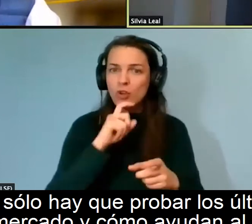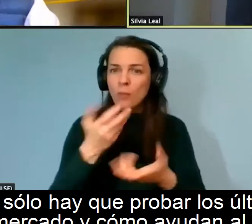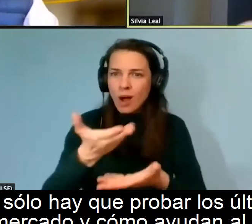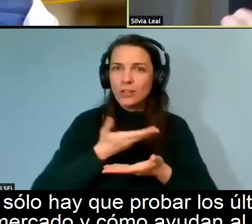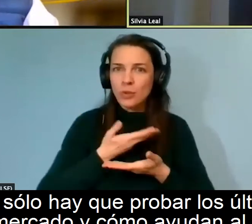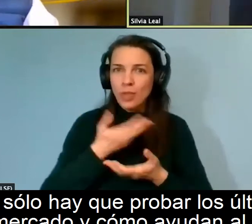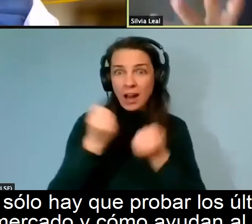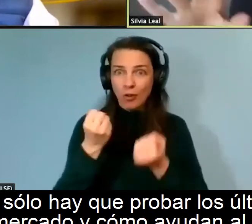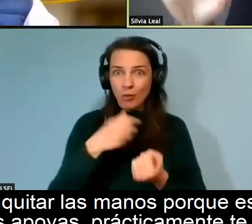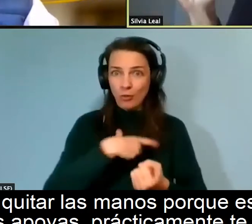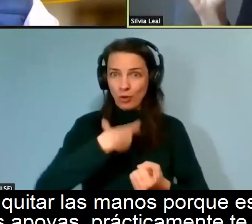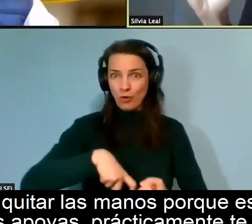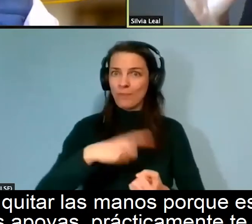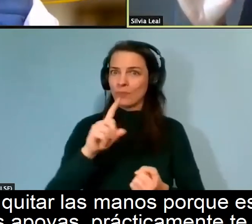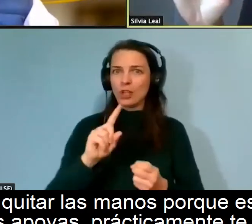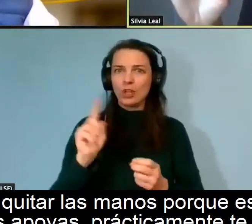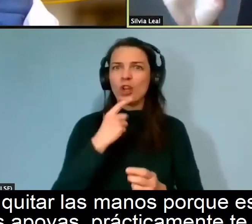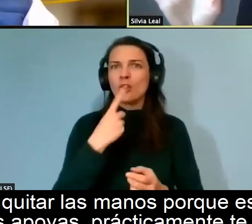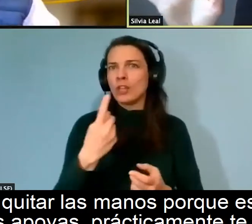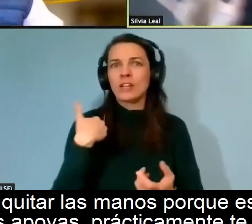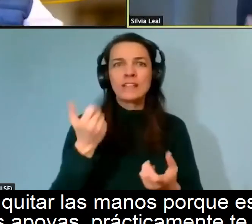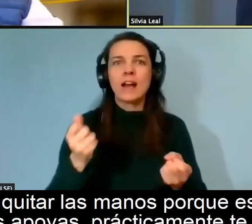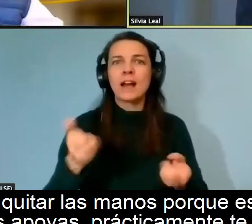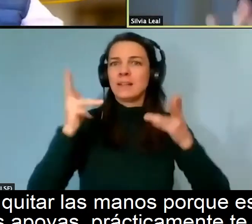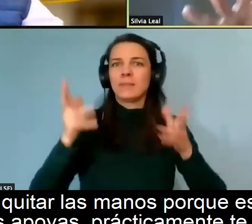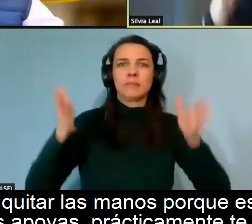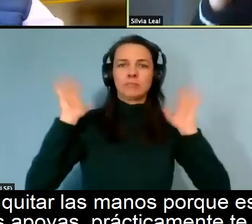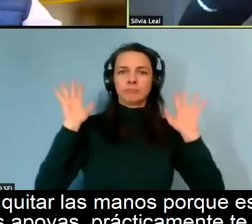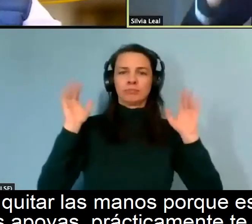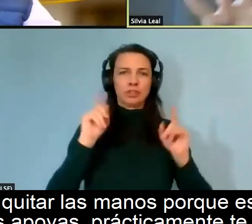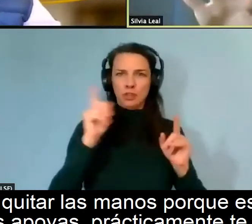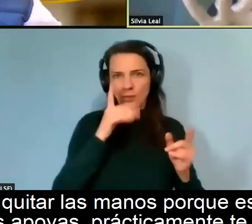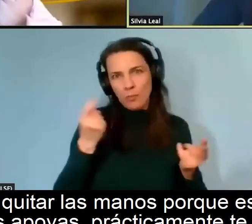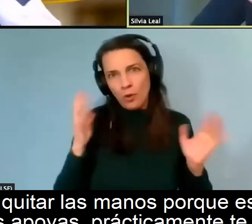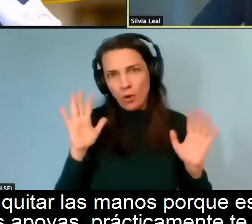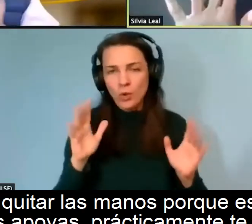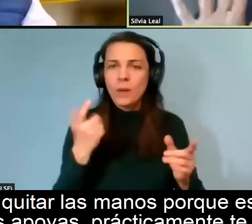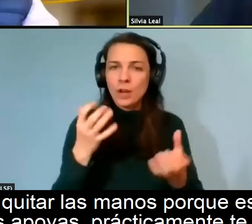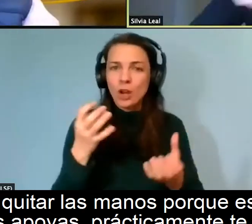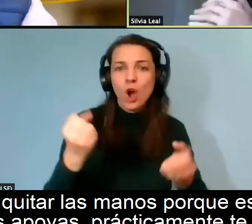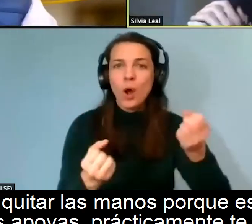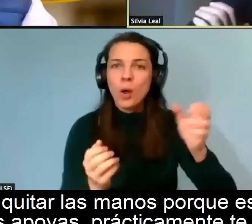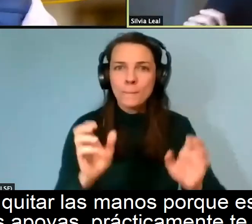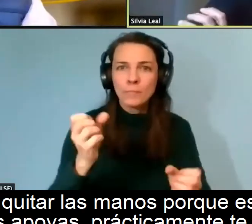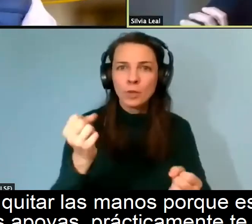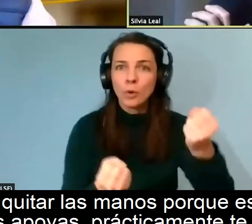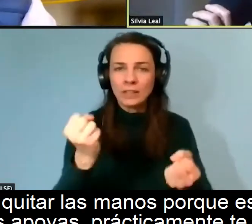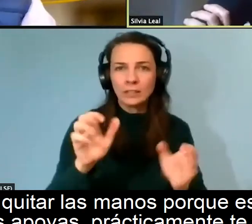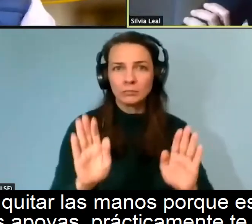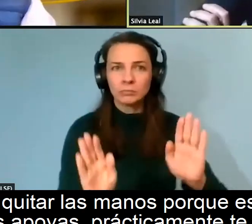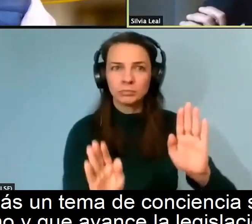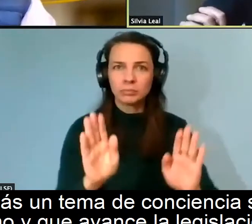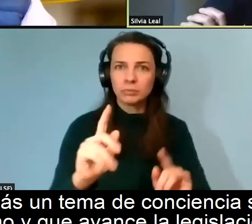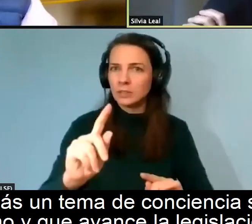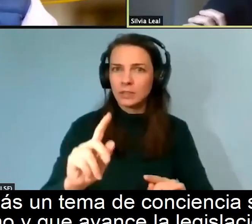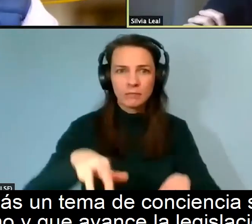conductor, que bueno, en muchos ya, no digo que puedas quitar las manos porque es una temeridad, pero vamos, si las apoyas al volante prácticamente te lleva todo. Entonces yo creo que